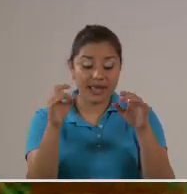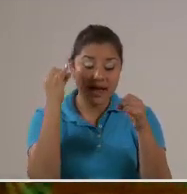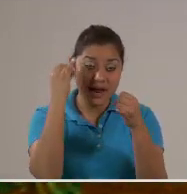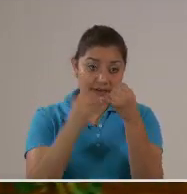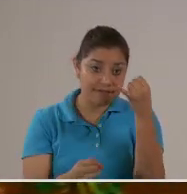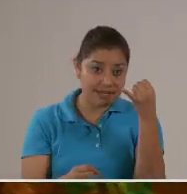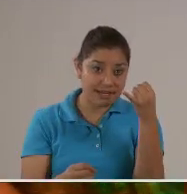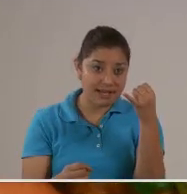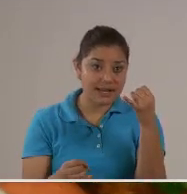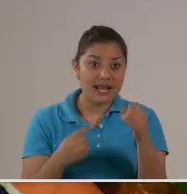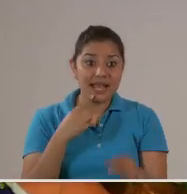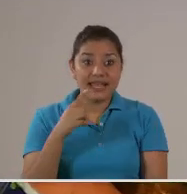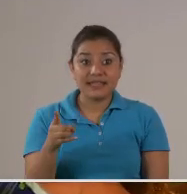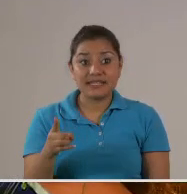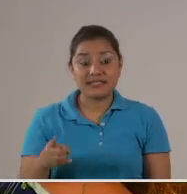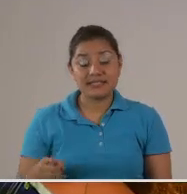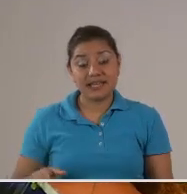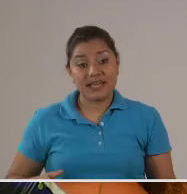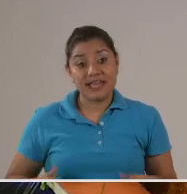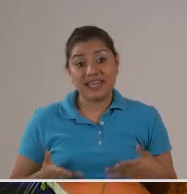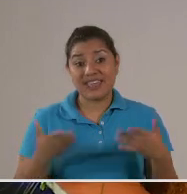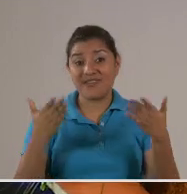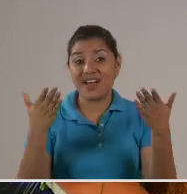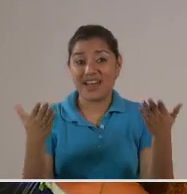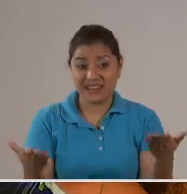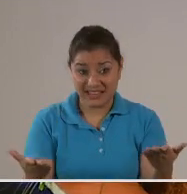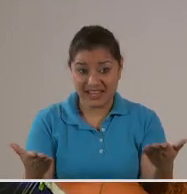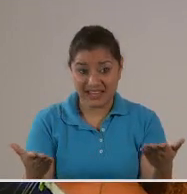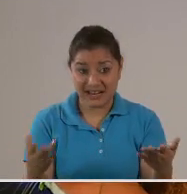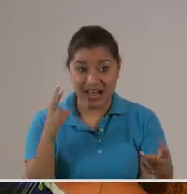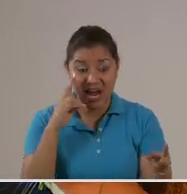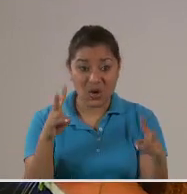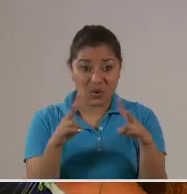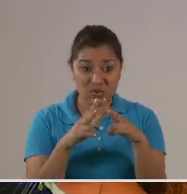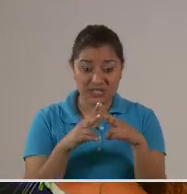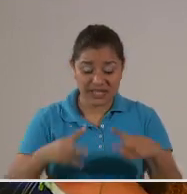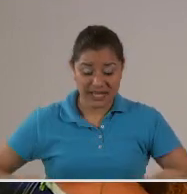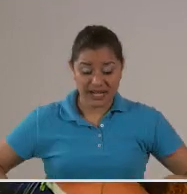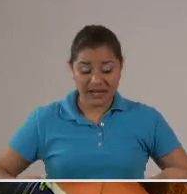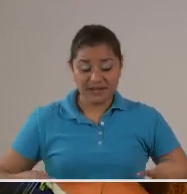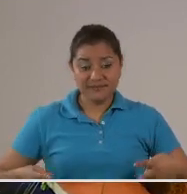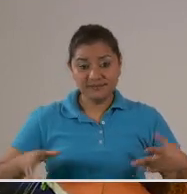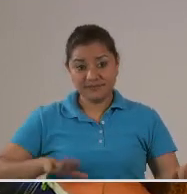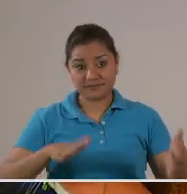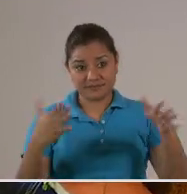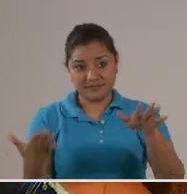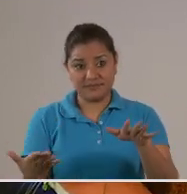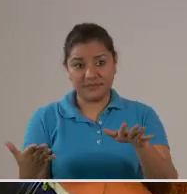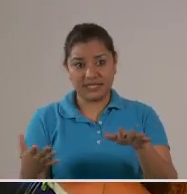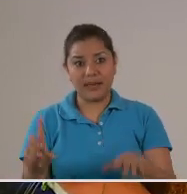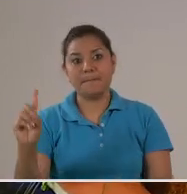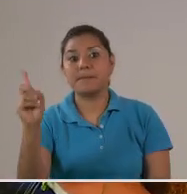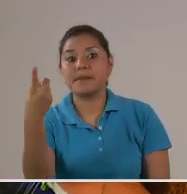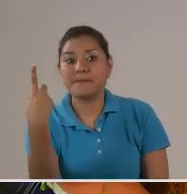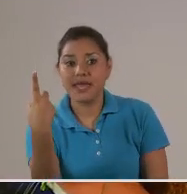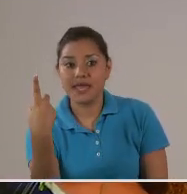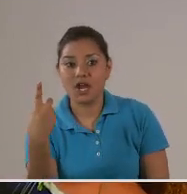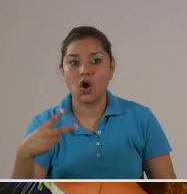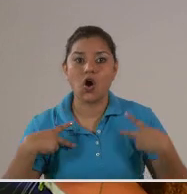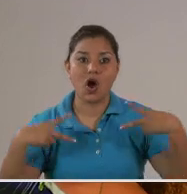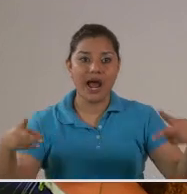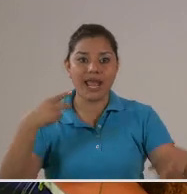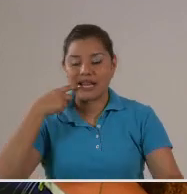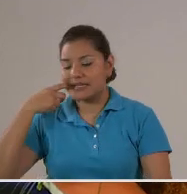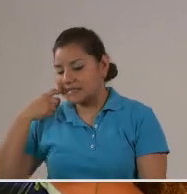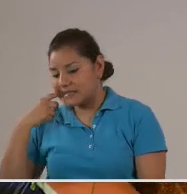va a dar a luz la muerte Entonces es un proceso primero habí Tentación por eso la Biblia dice